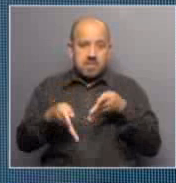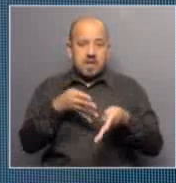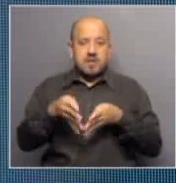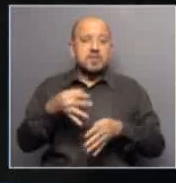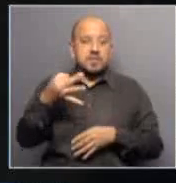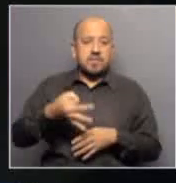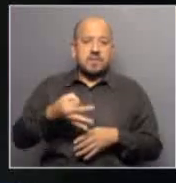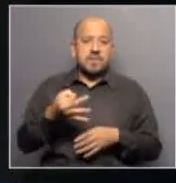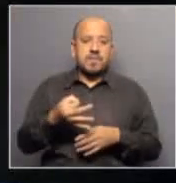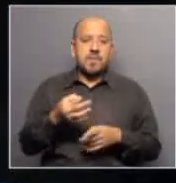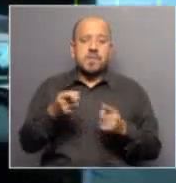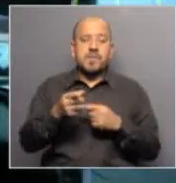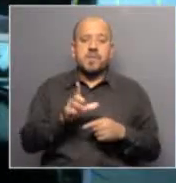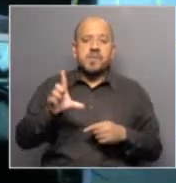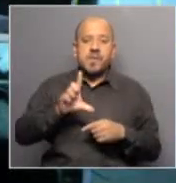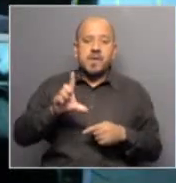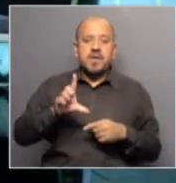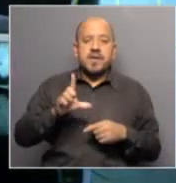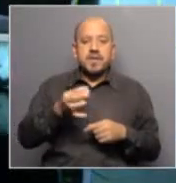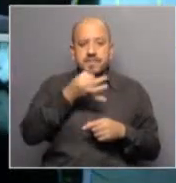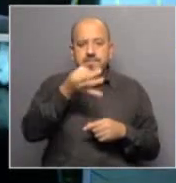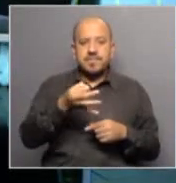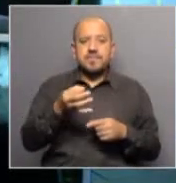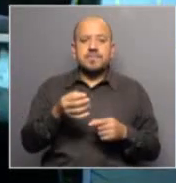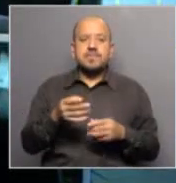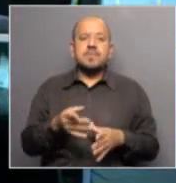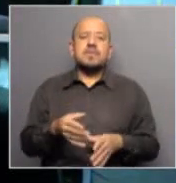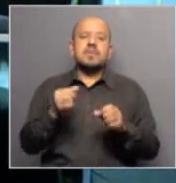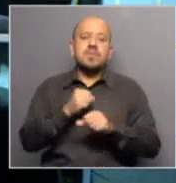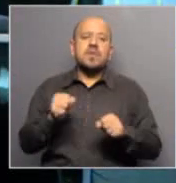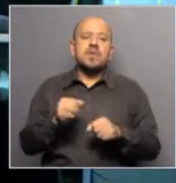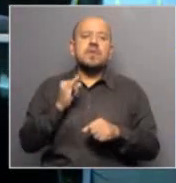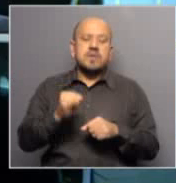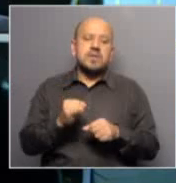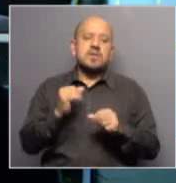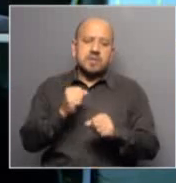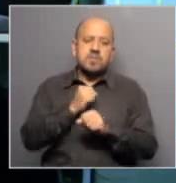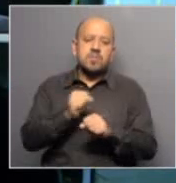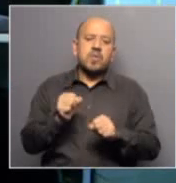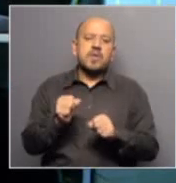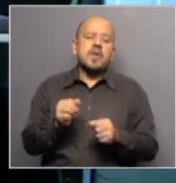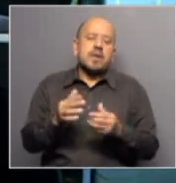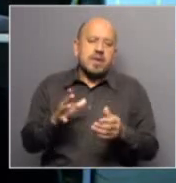bien, el doctor Larrañaga dice que es posible... Sí, sí, puede ser que se cometan